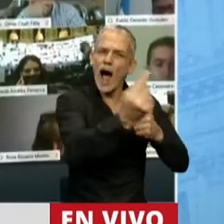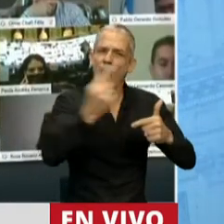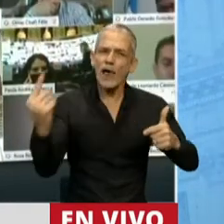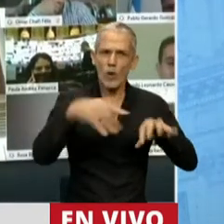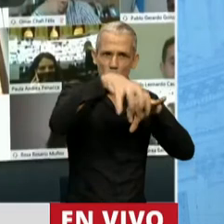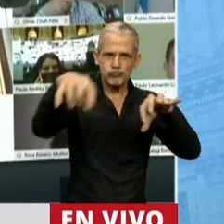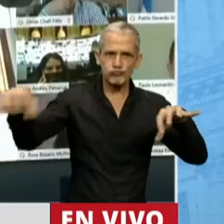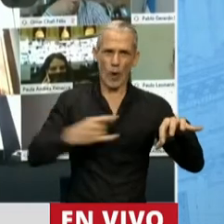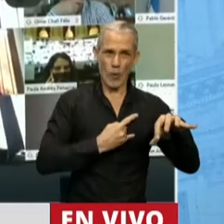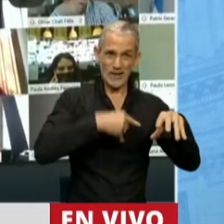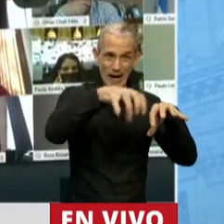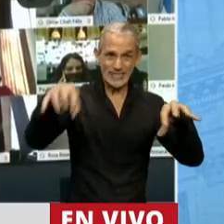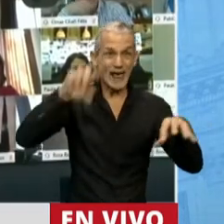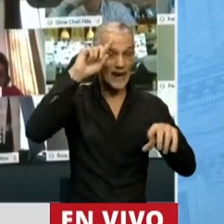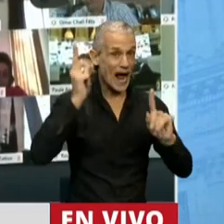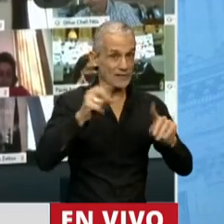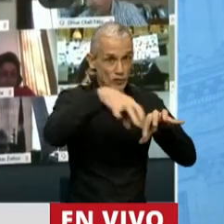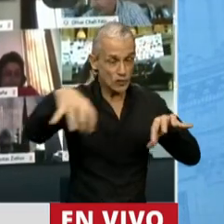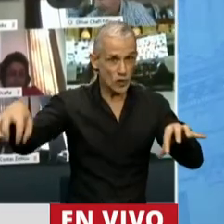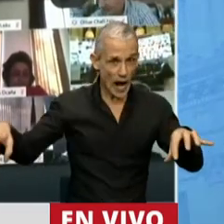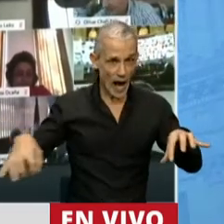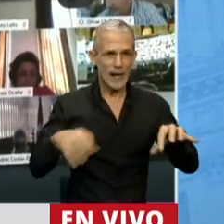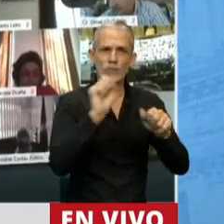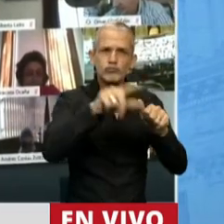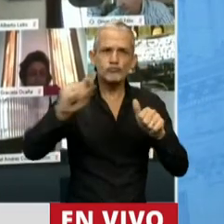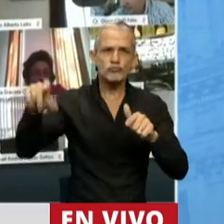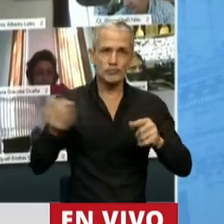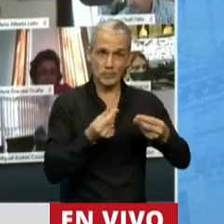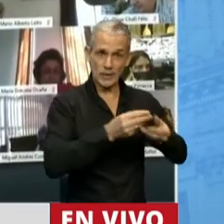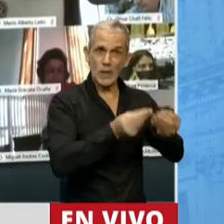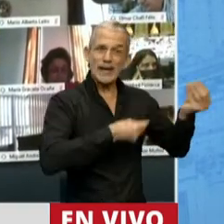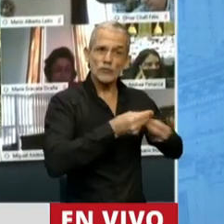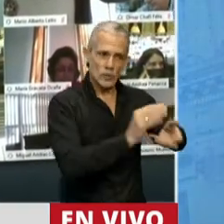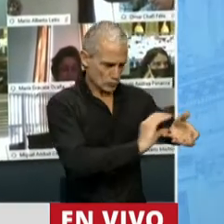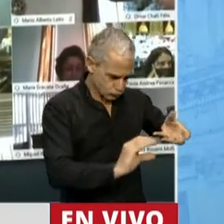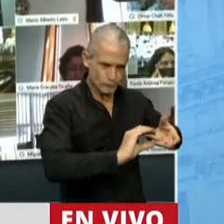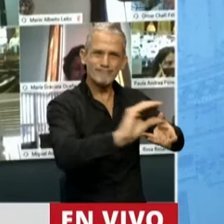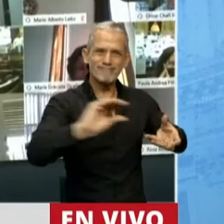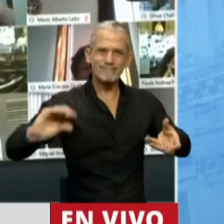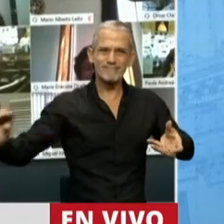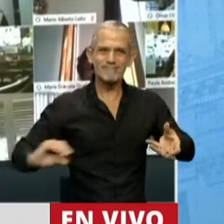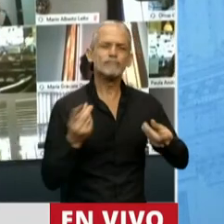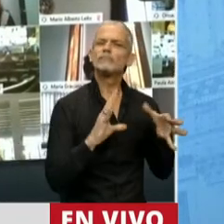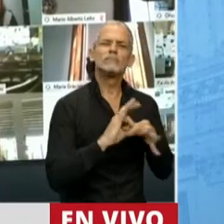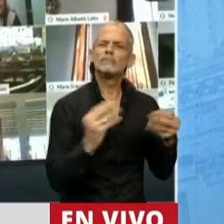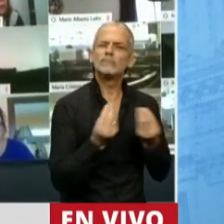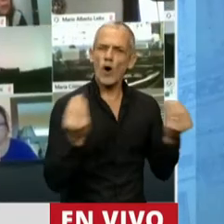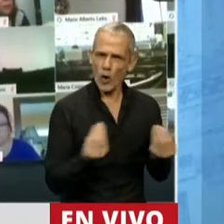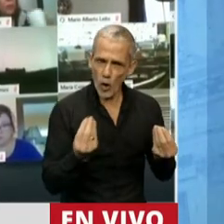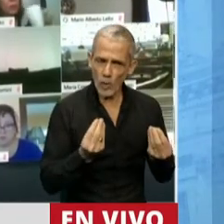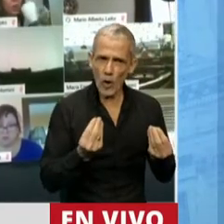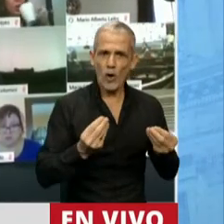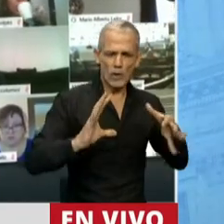una de las universidades nacionales de los créditos presupuestarios en la presente ley se realizarán